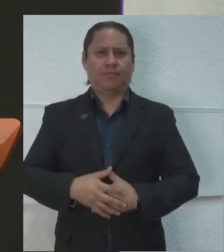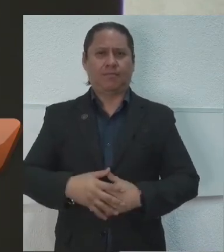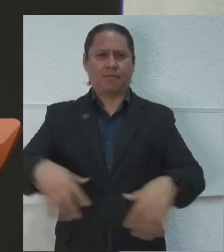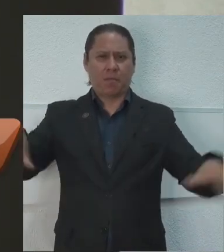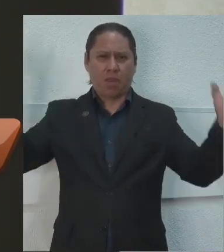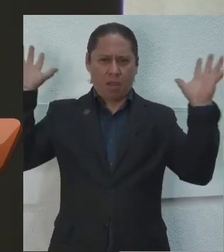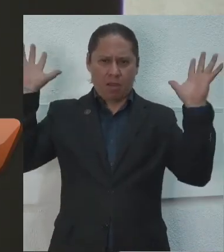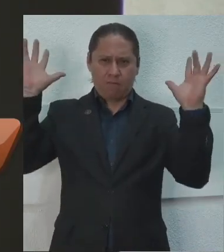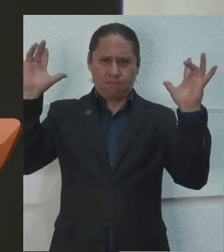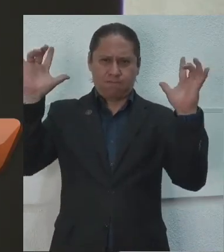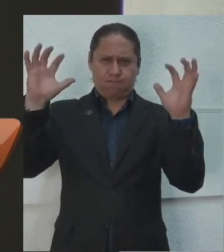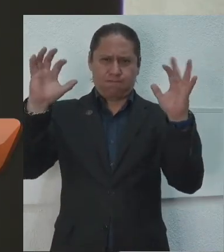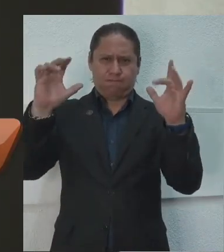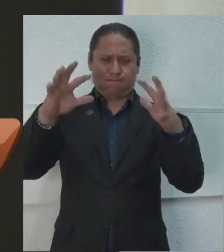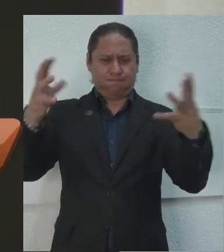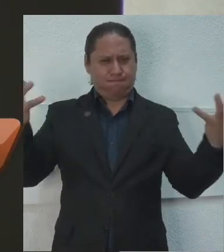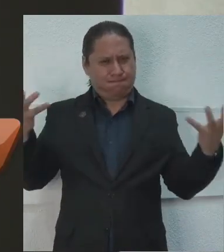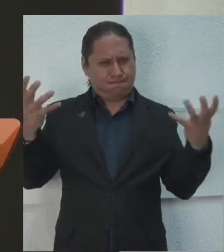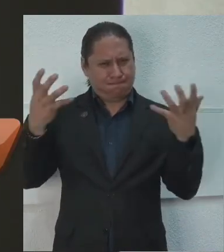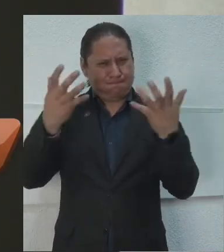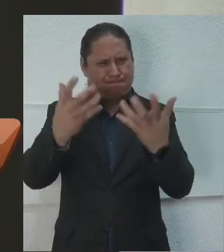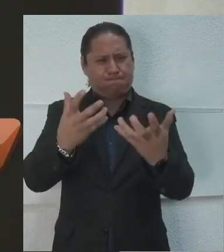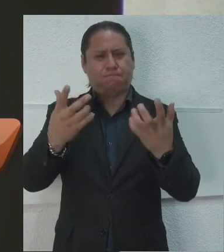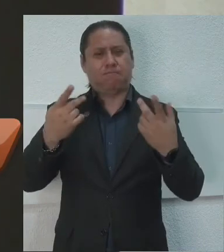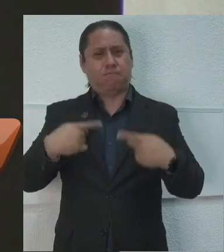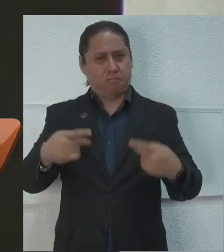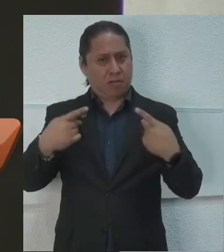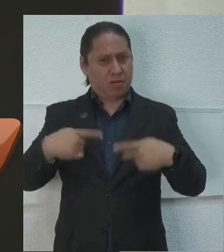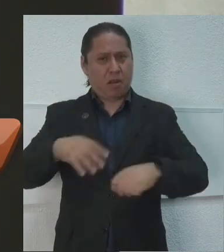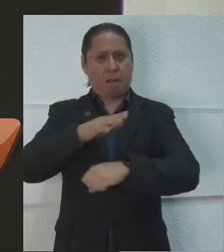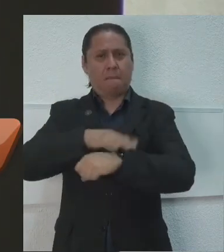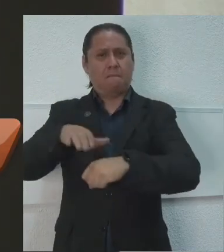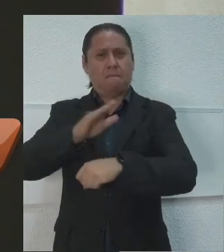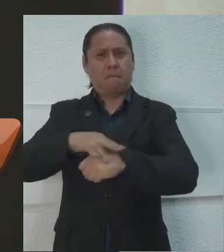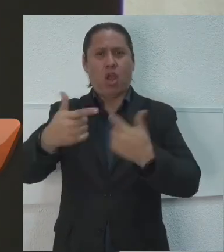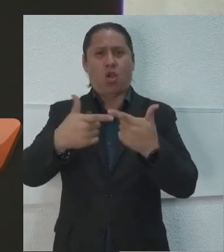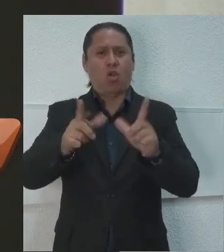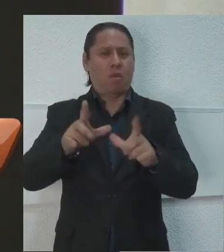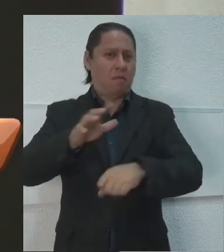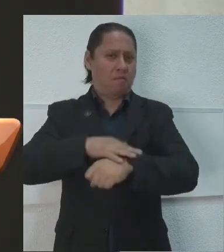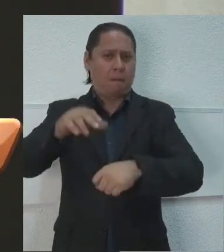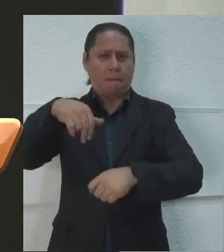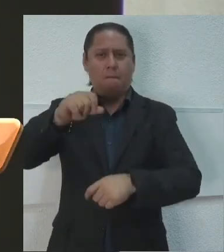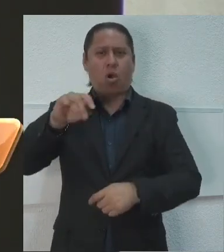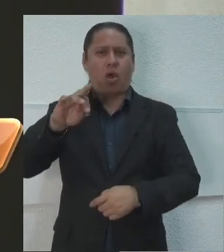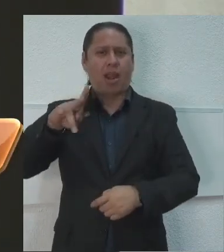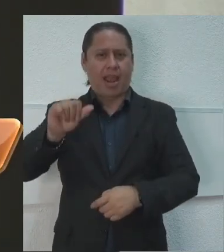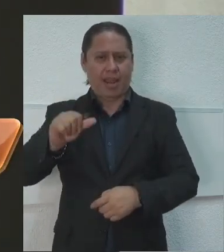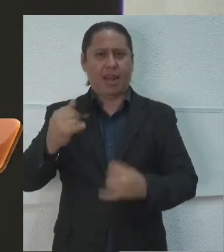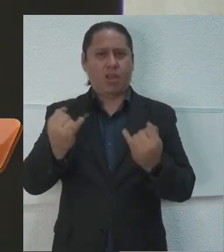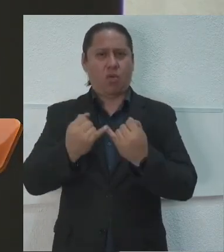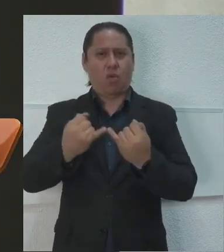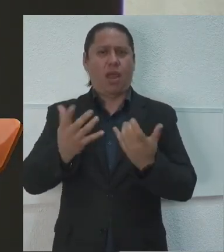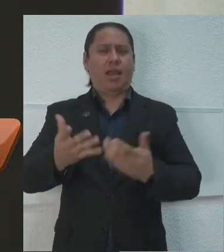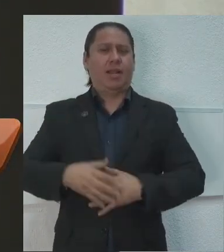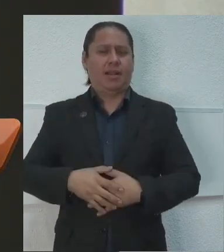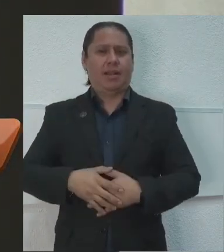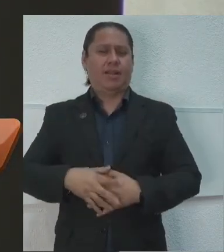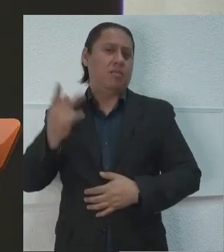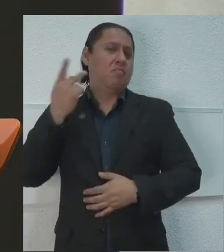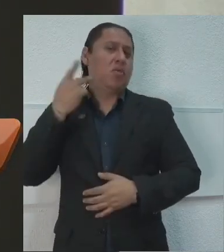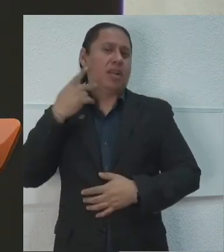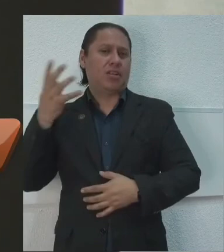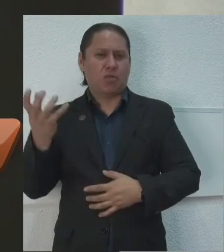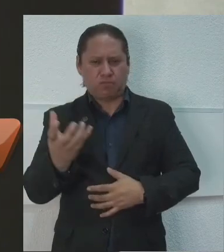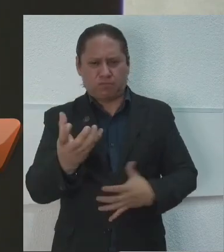arrasadoramente la Cuarta Transformación, Morena y sus partidos aliados, grandes